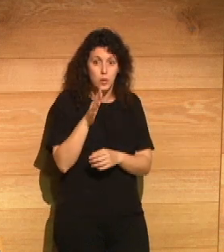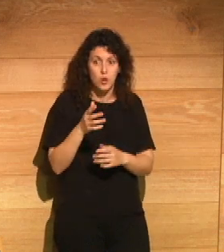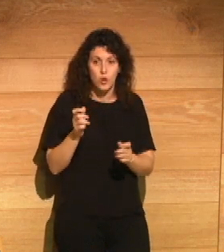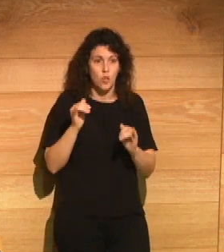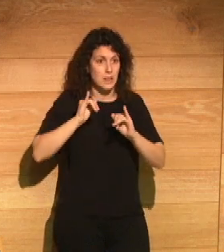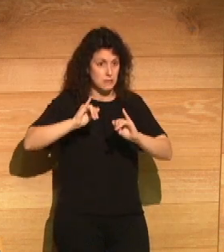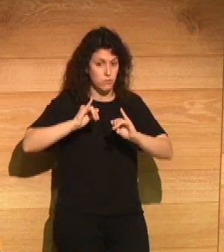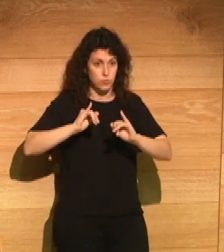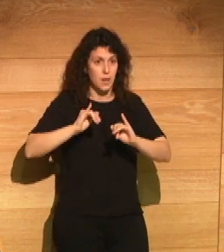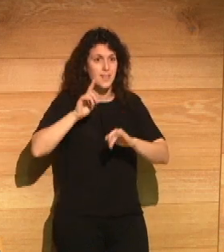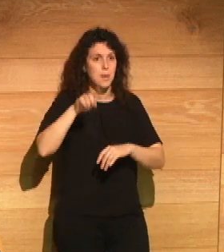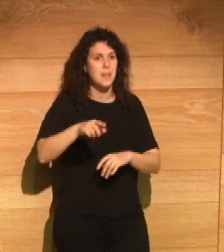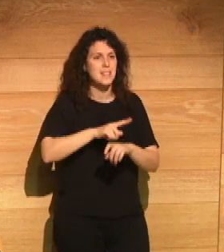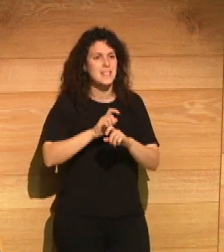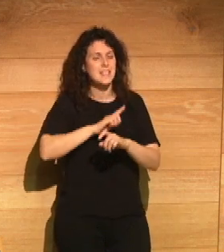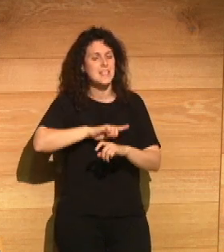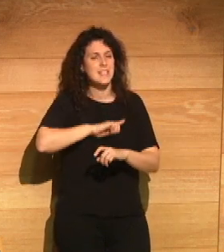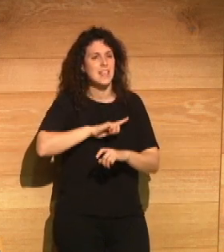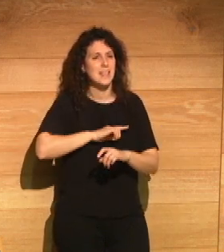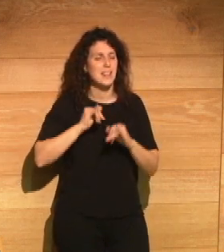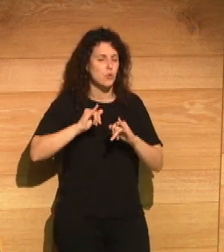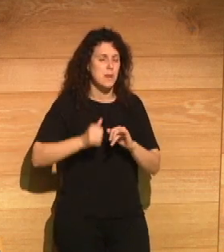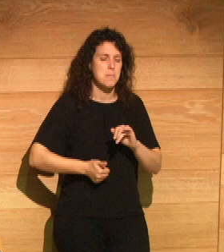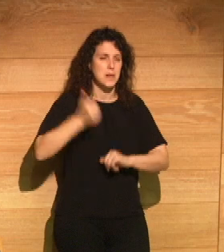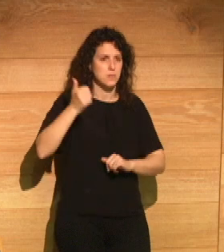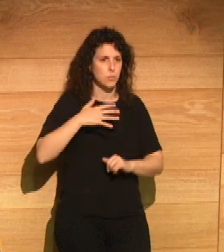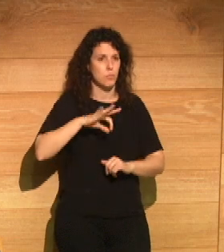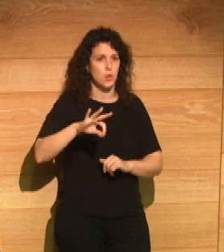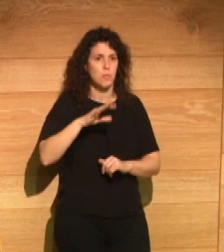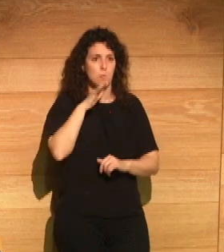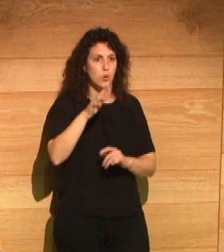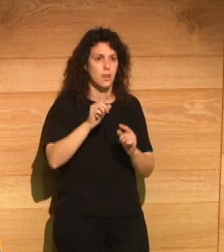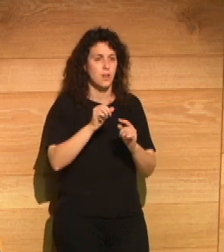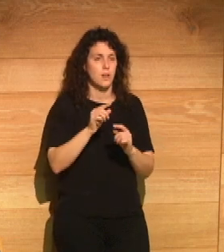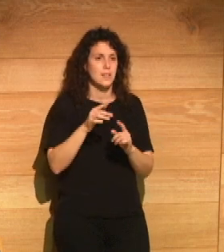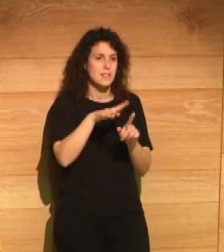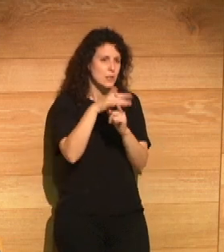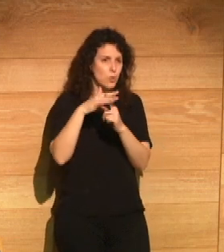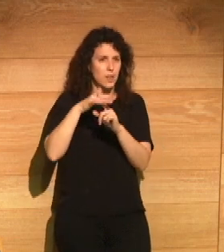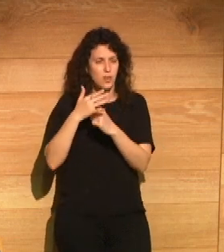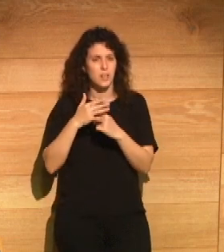y también siente que podría disfrutarlo más, porque hay como un montón de instancias que